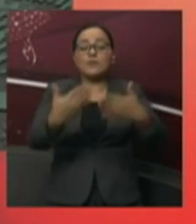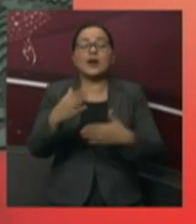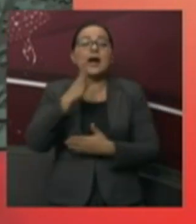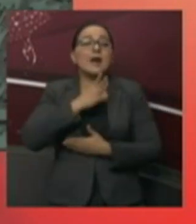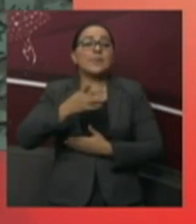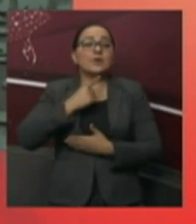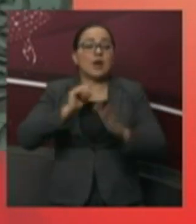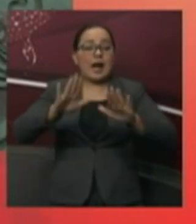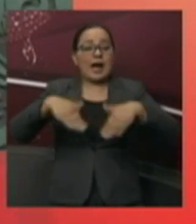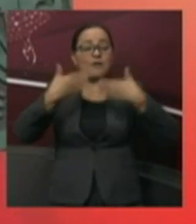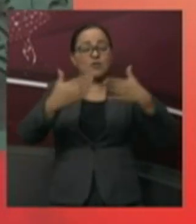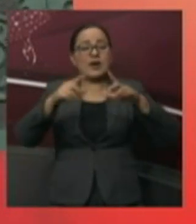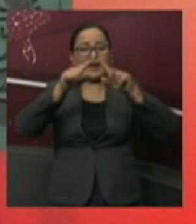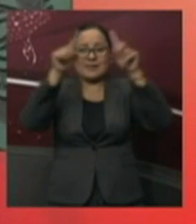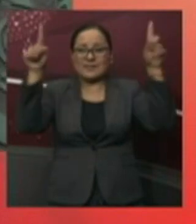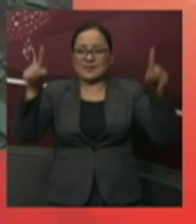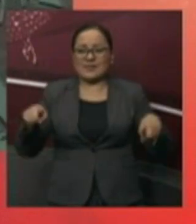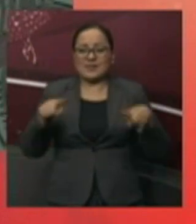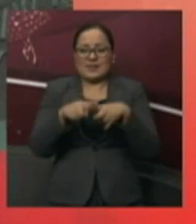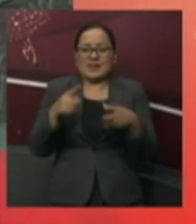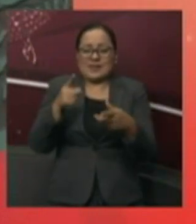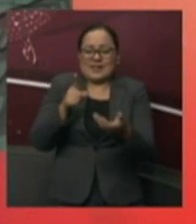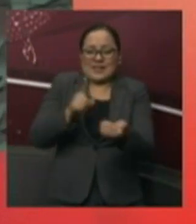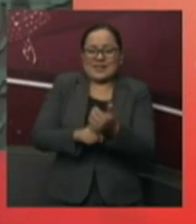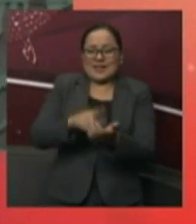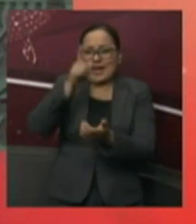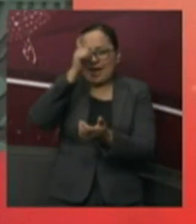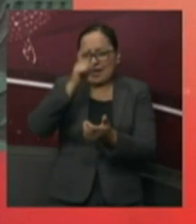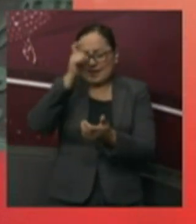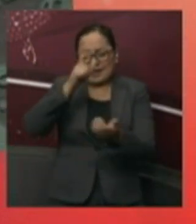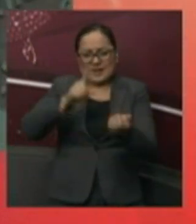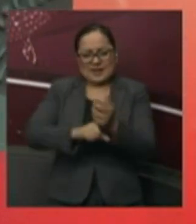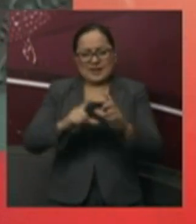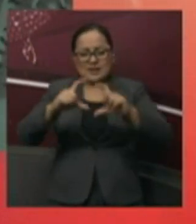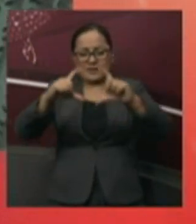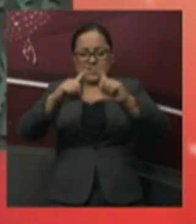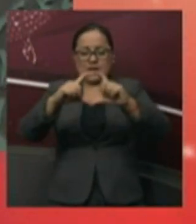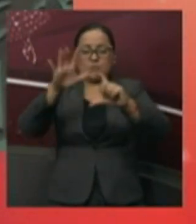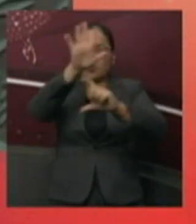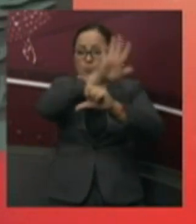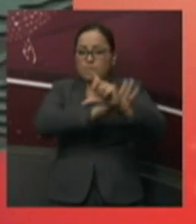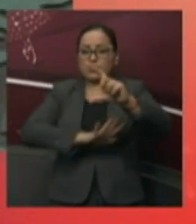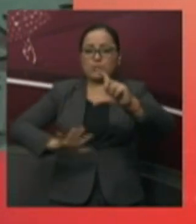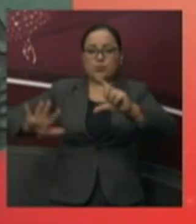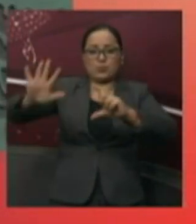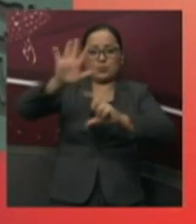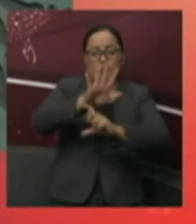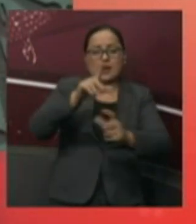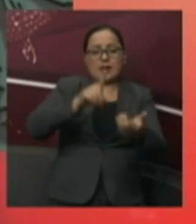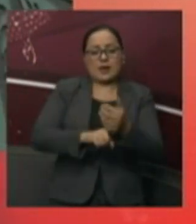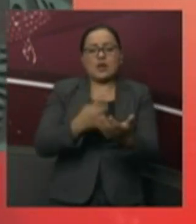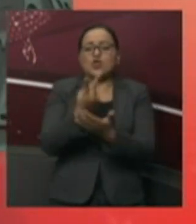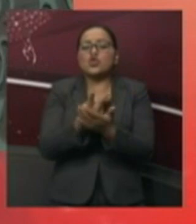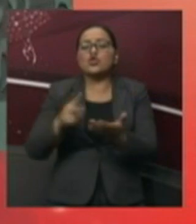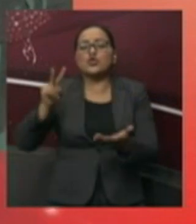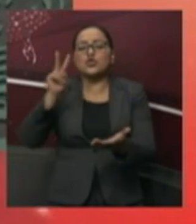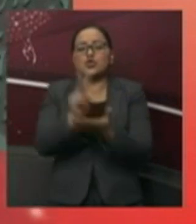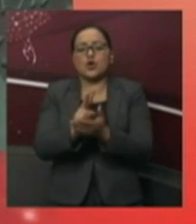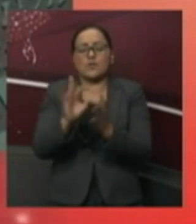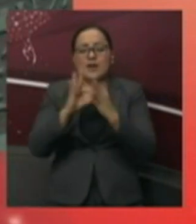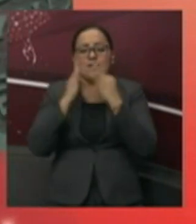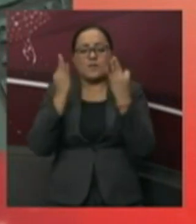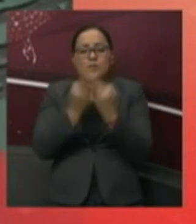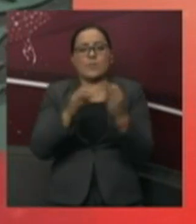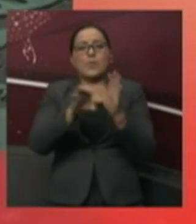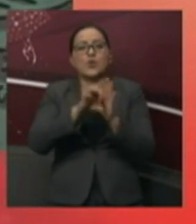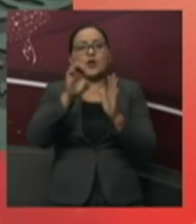Congreso de la Unión emula el trabajo de estampa, pero hecho en bidimensión sobre materiales como